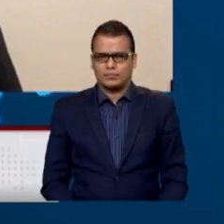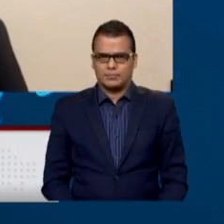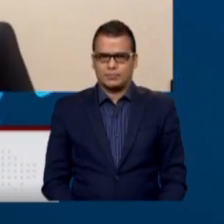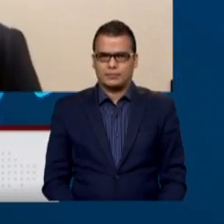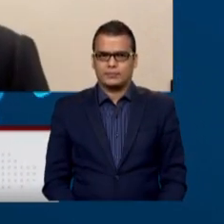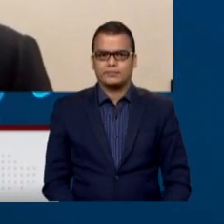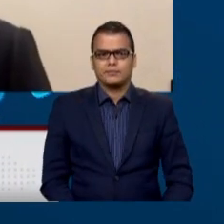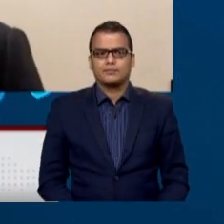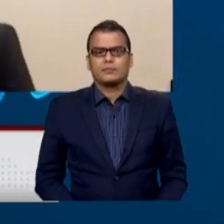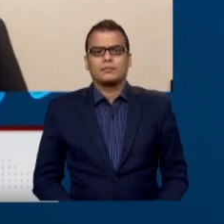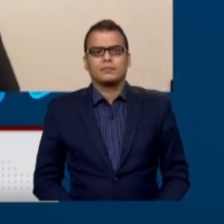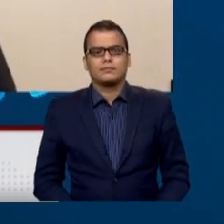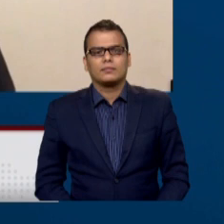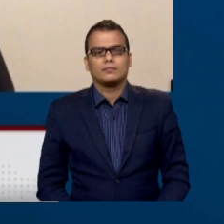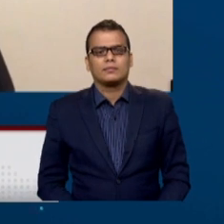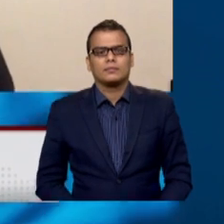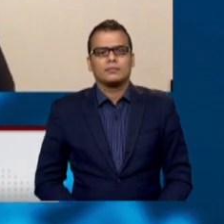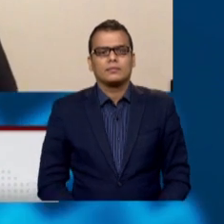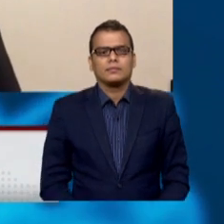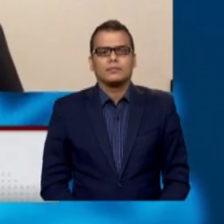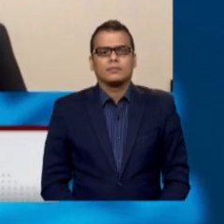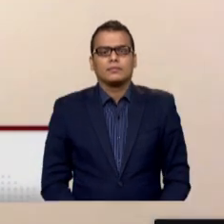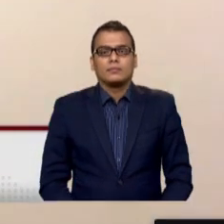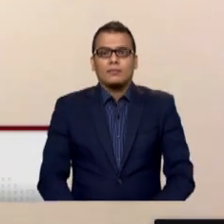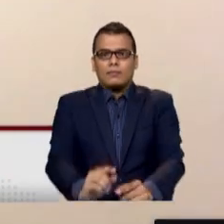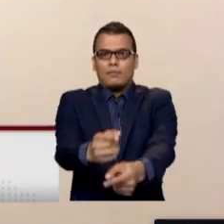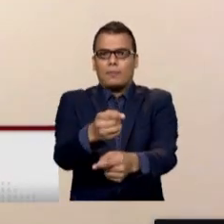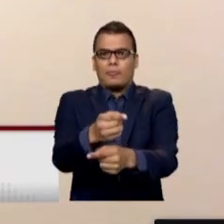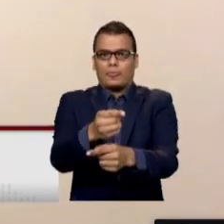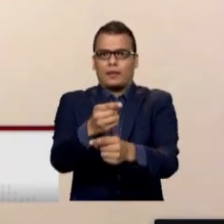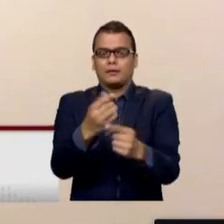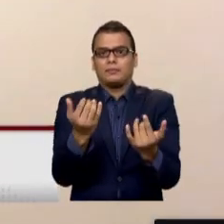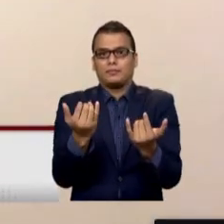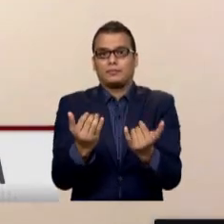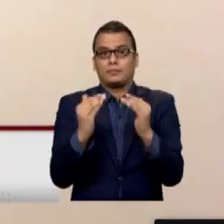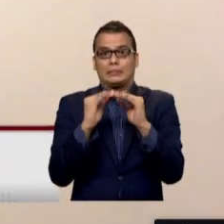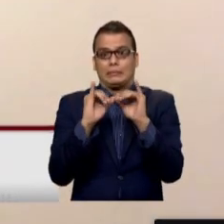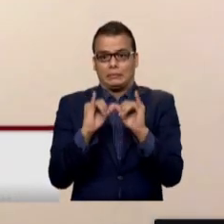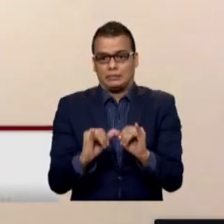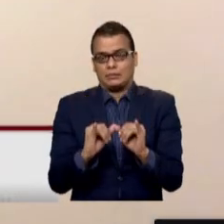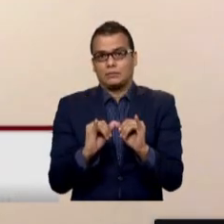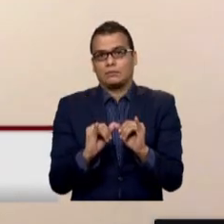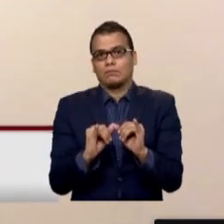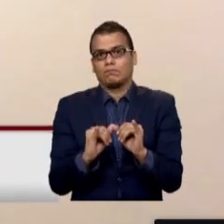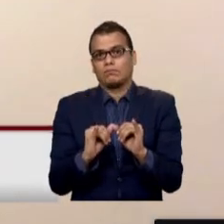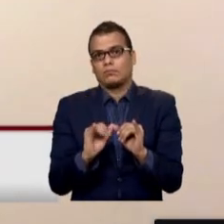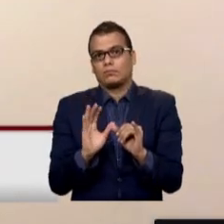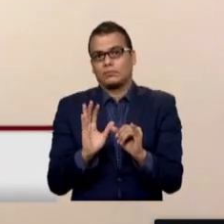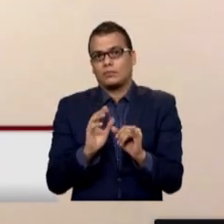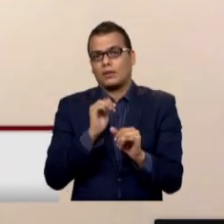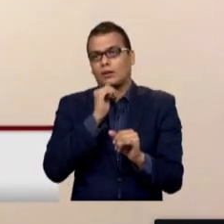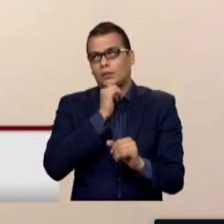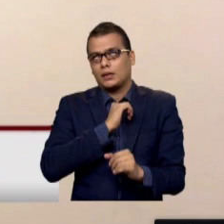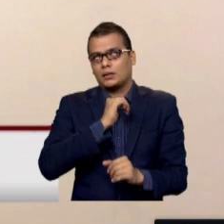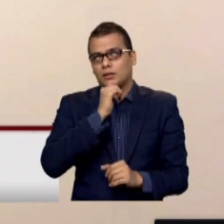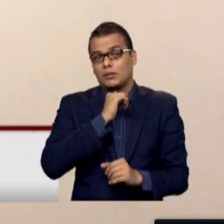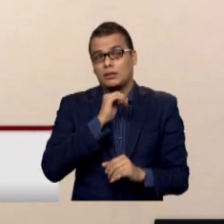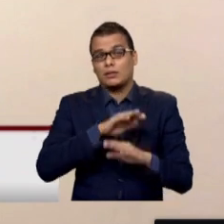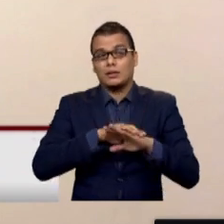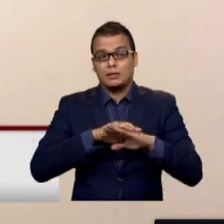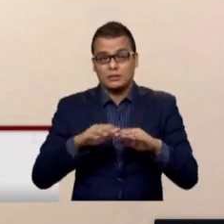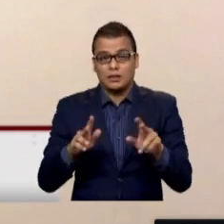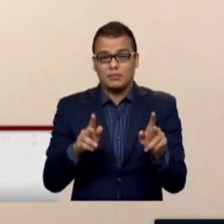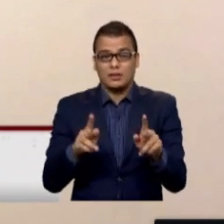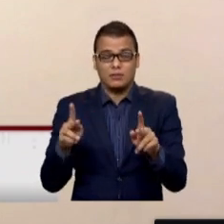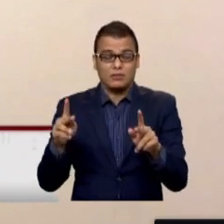observando? Sí, gracias. La verdad, todos, es cierto que una cuarentena, un aislamiento, es un ejercicio que agota, que